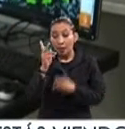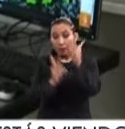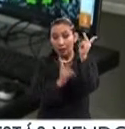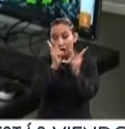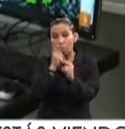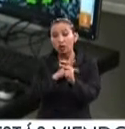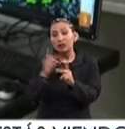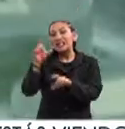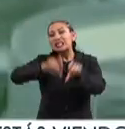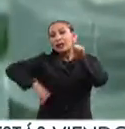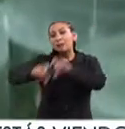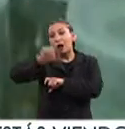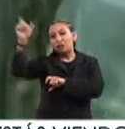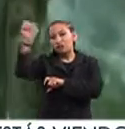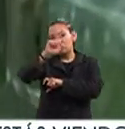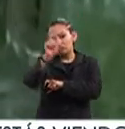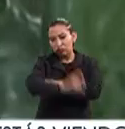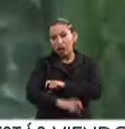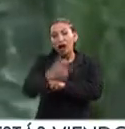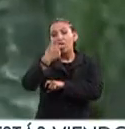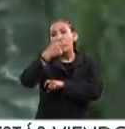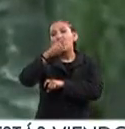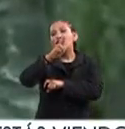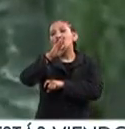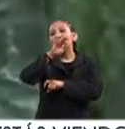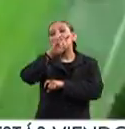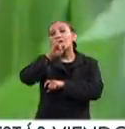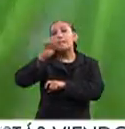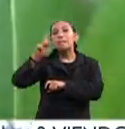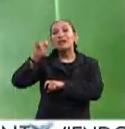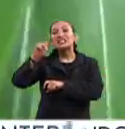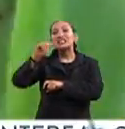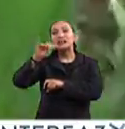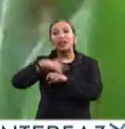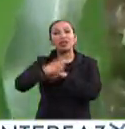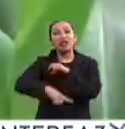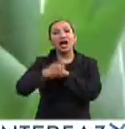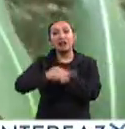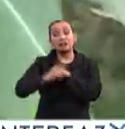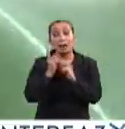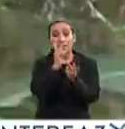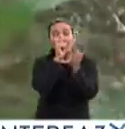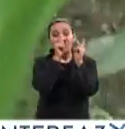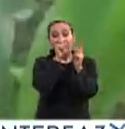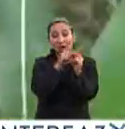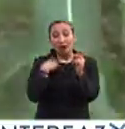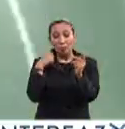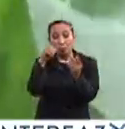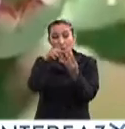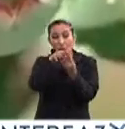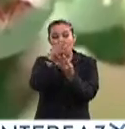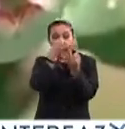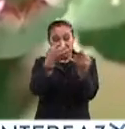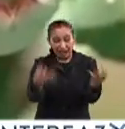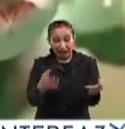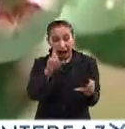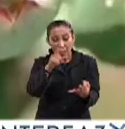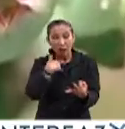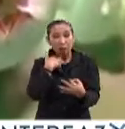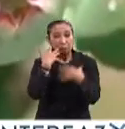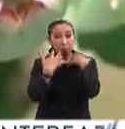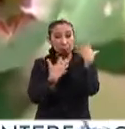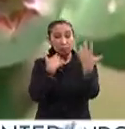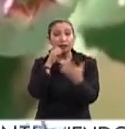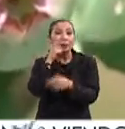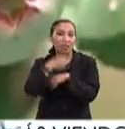con agroquímicos como insecticidas, fungicidas y pesticidas, que son dañinos para el cultivo, contaminan agua y suelo y a su vez